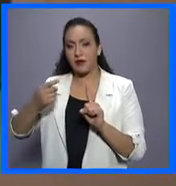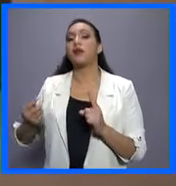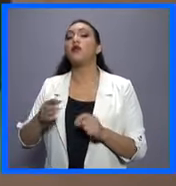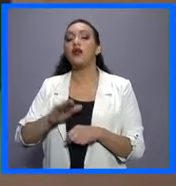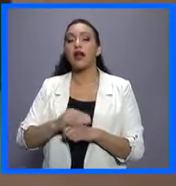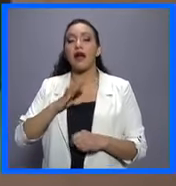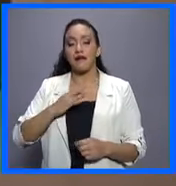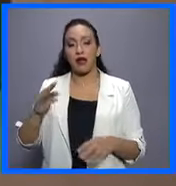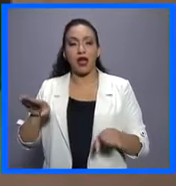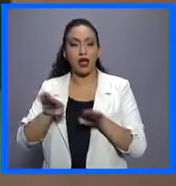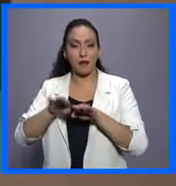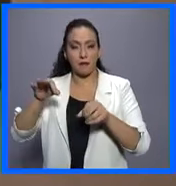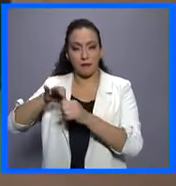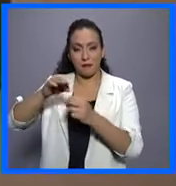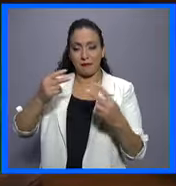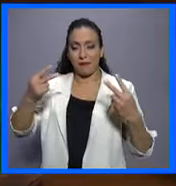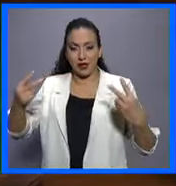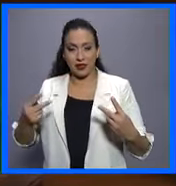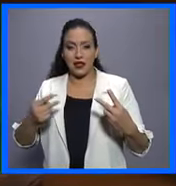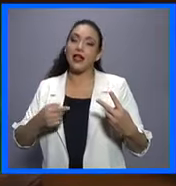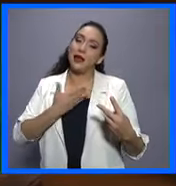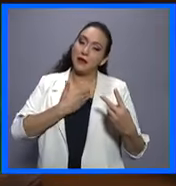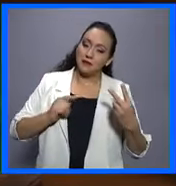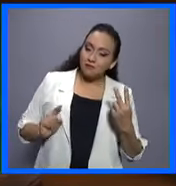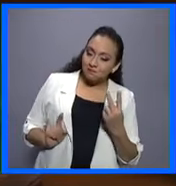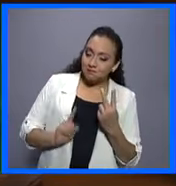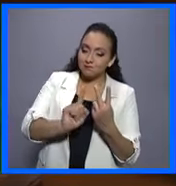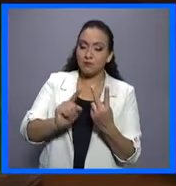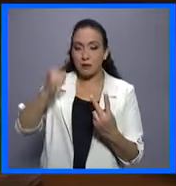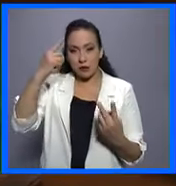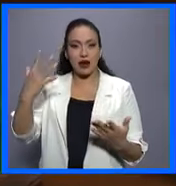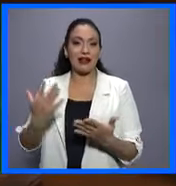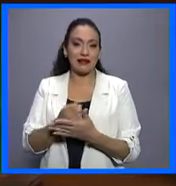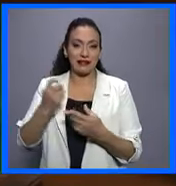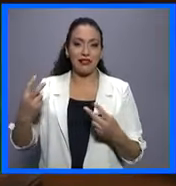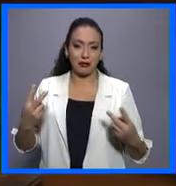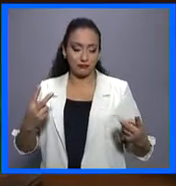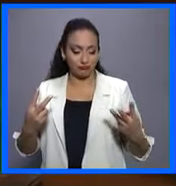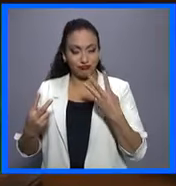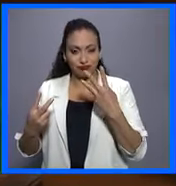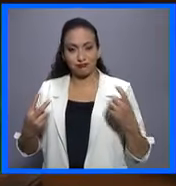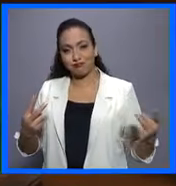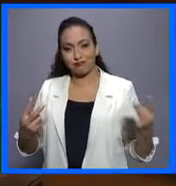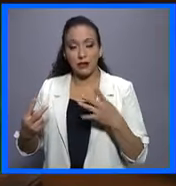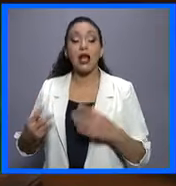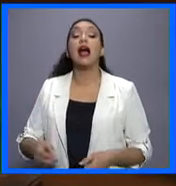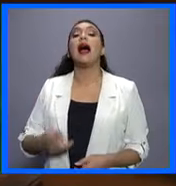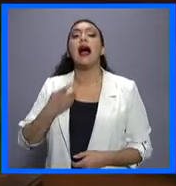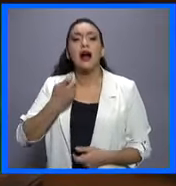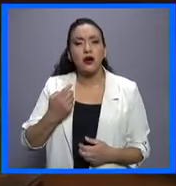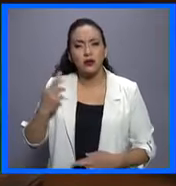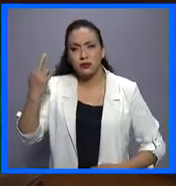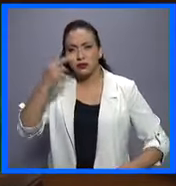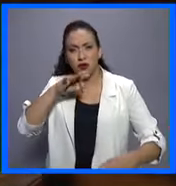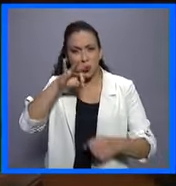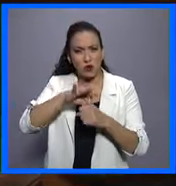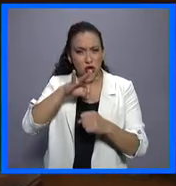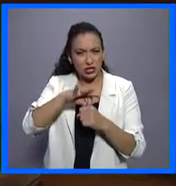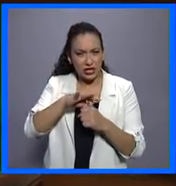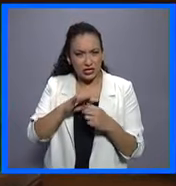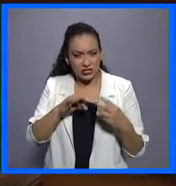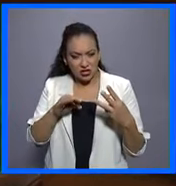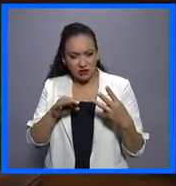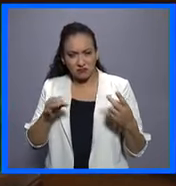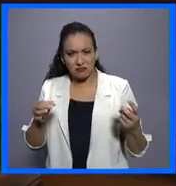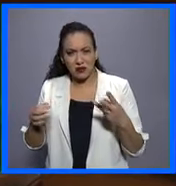en términos de la ley de amparo. De ninguna manera podría entenderse contra una votación o la emisión de un